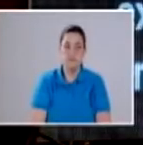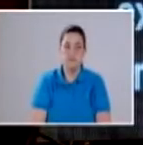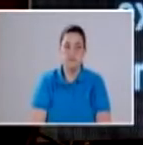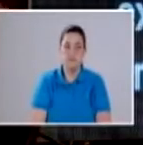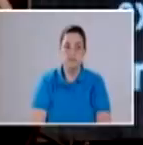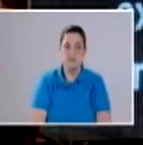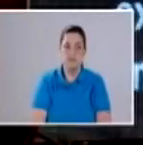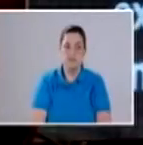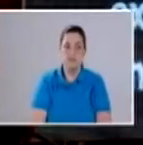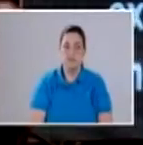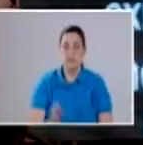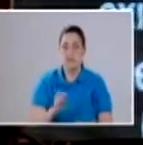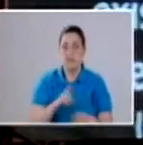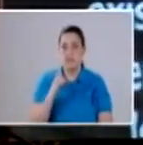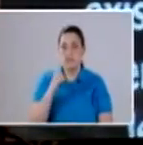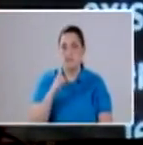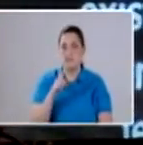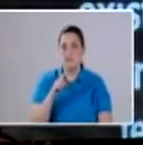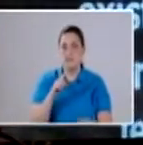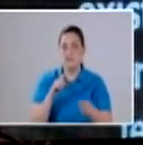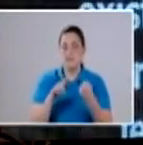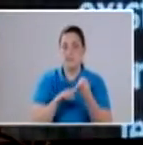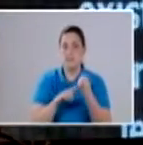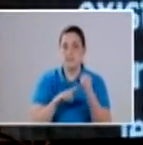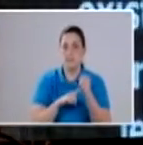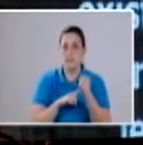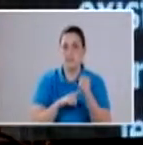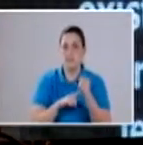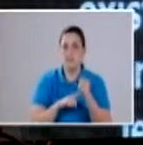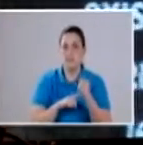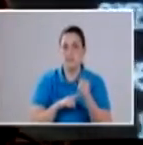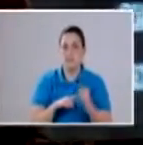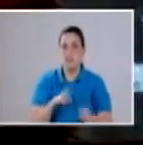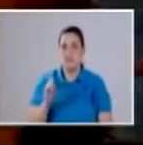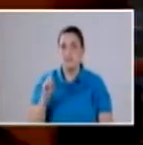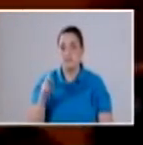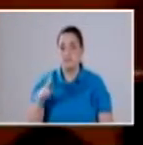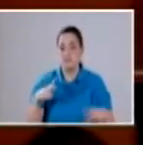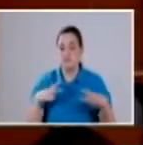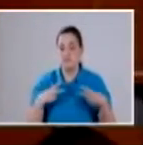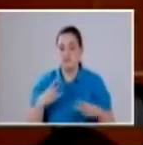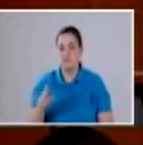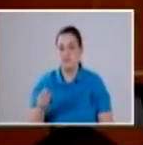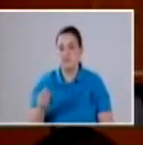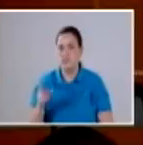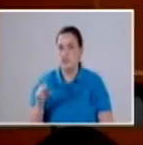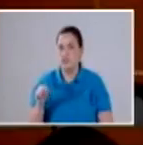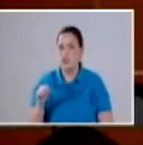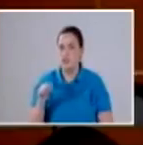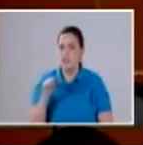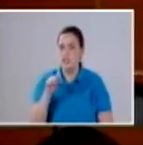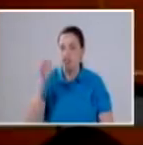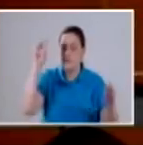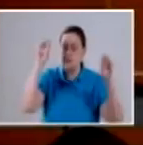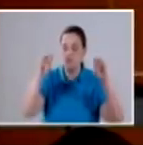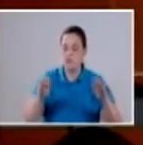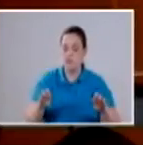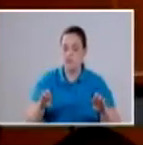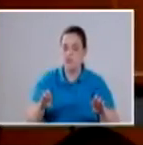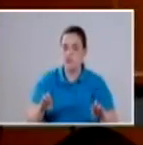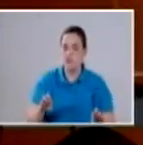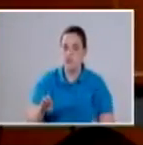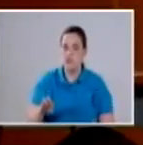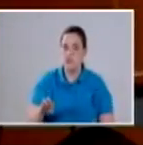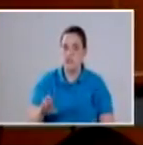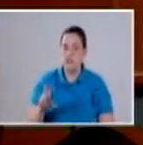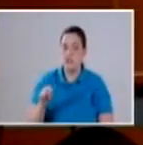En una situación que causa miedo. No que a él no le dé miedo, porque valiente no es el que no tiene